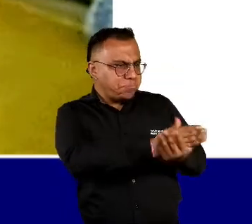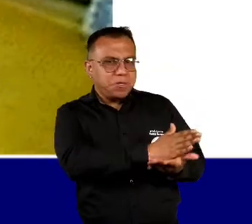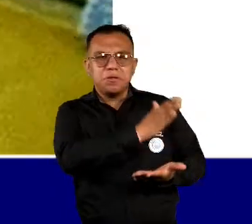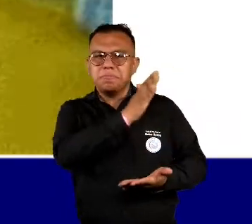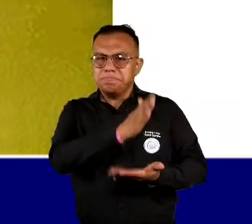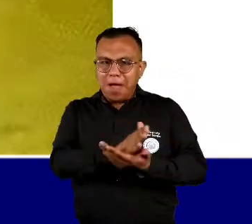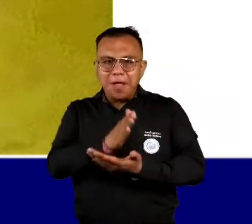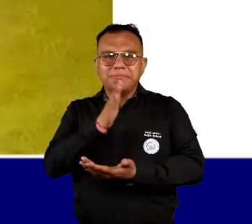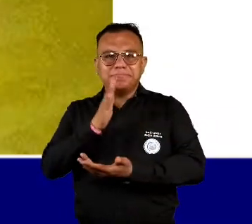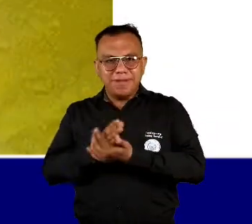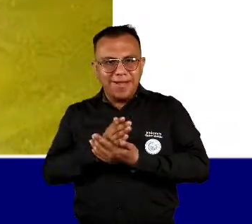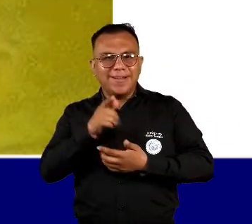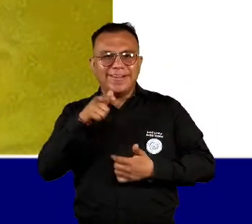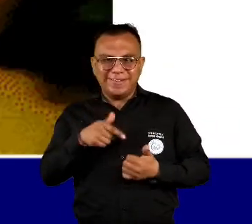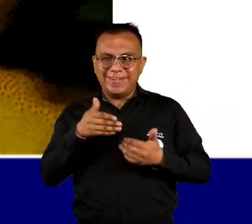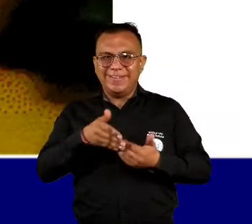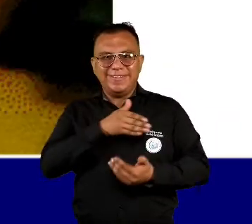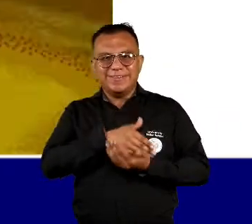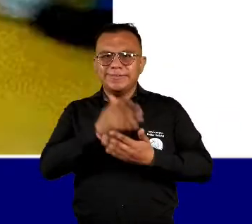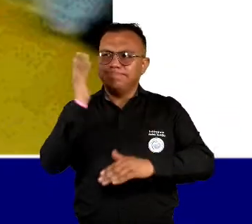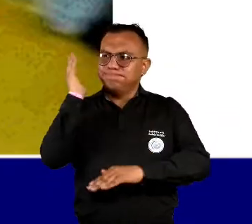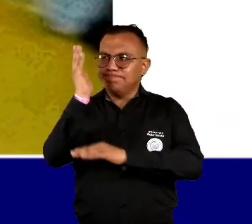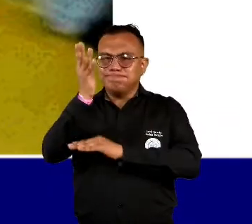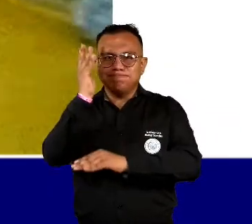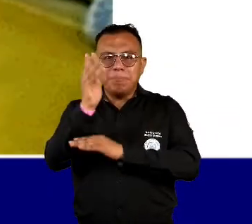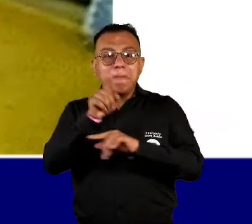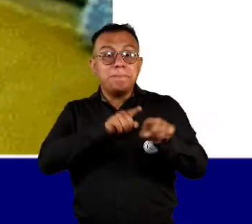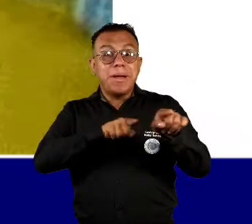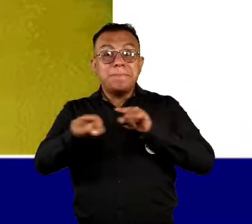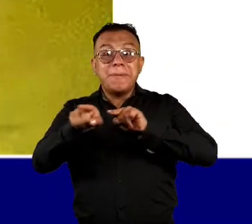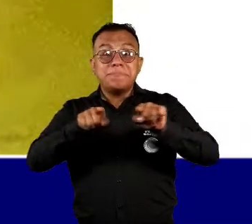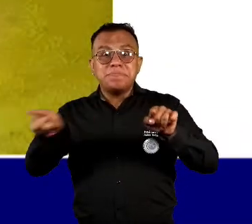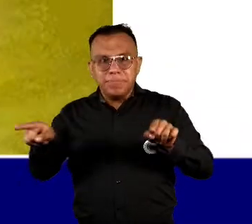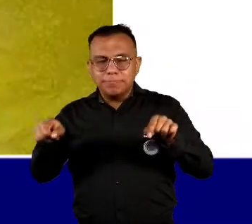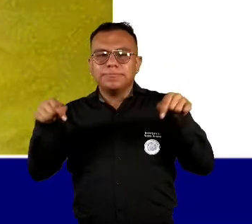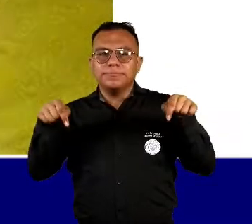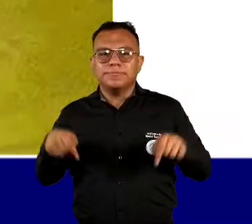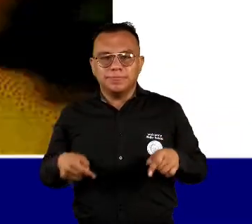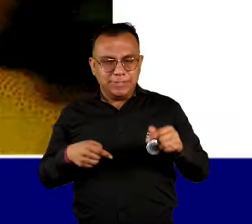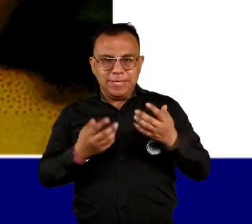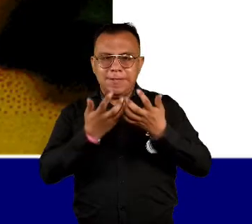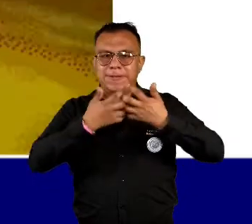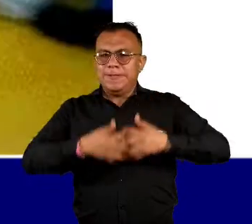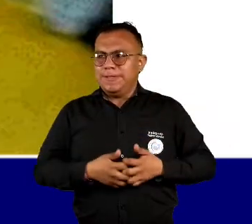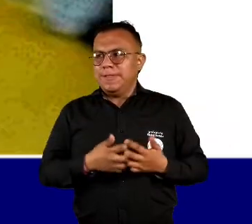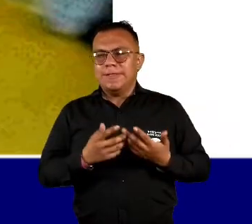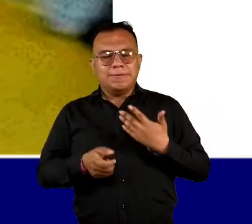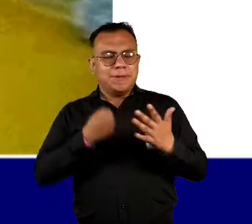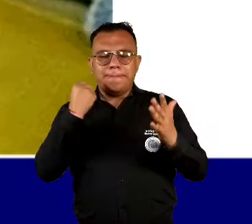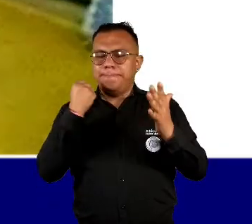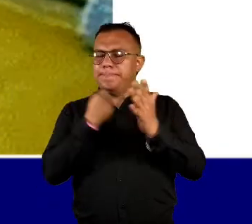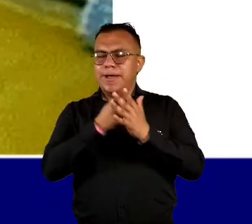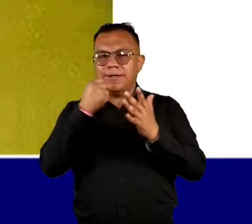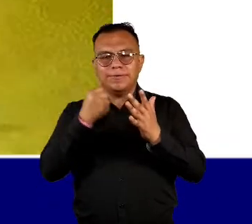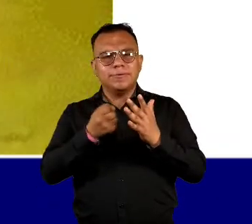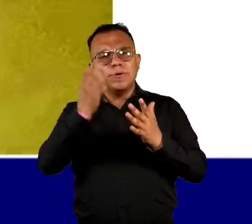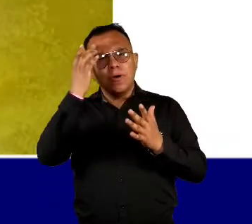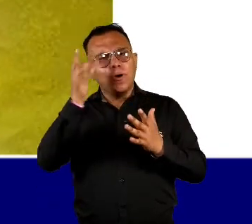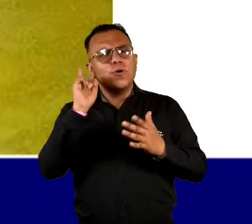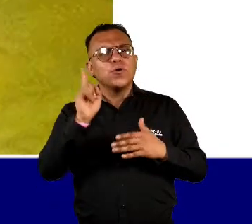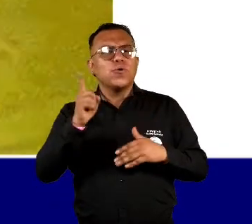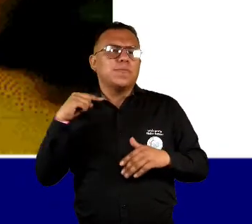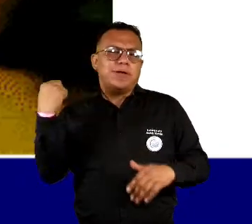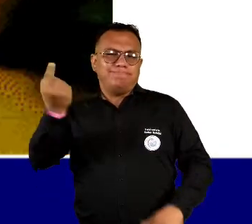seguramente los emprendedores que pasaron antes las charlas que están allá gente que está en la industria se le ha dado contra la pared porque habitualmente